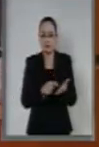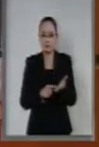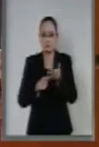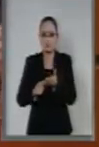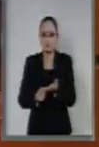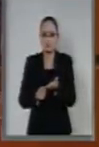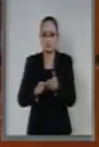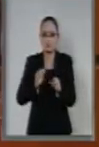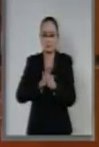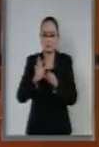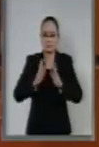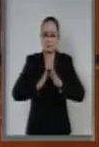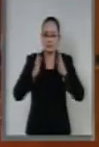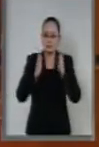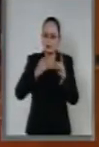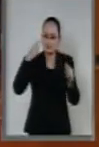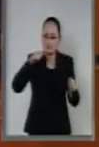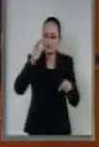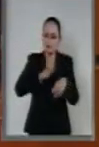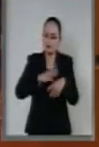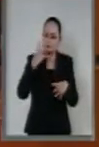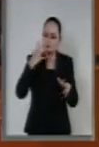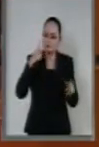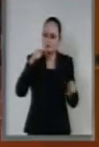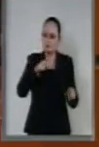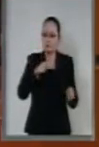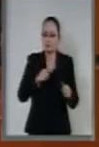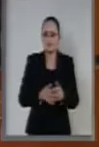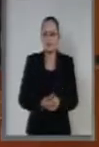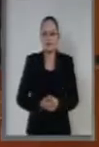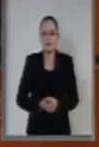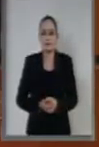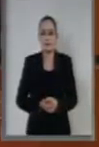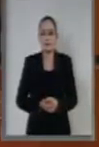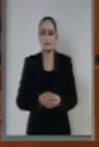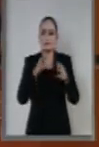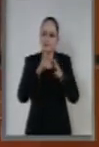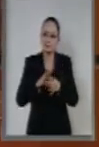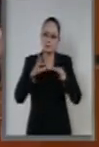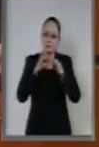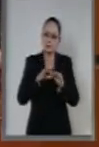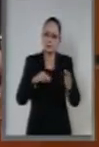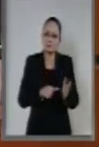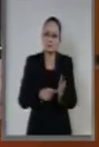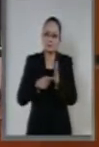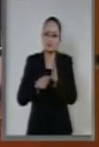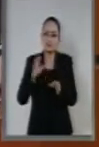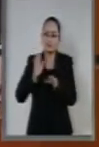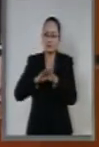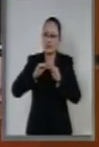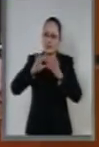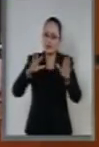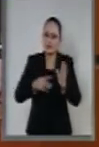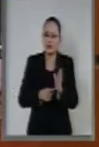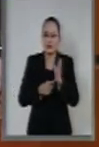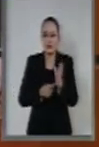medidas más contundentes descripciones más específicas